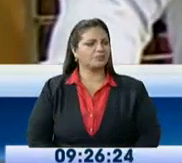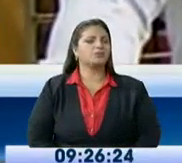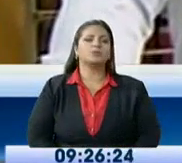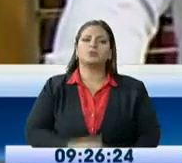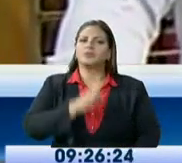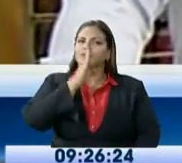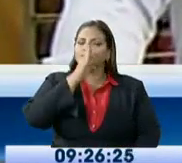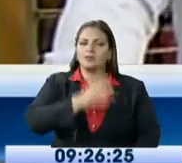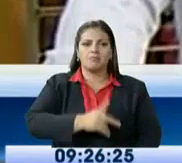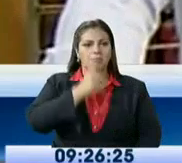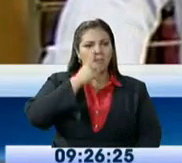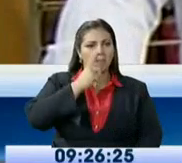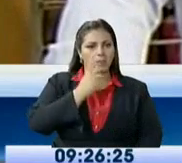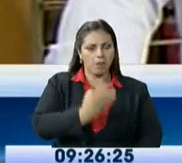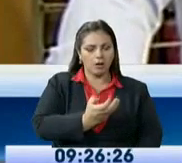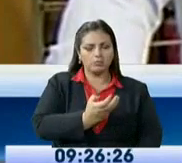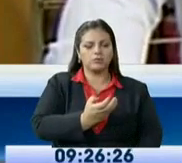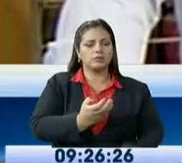chocolate,